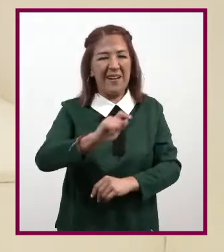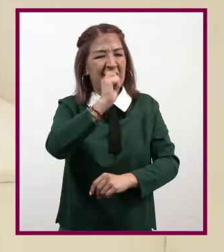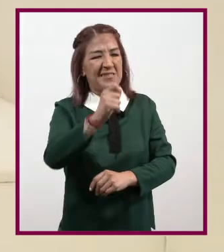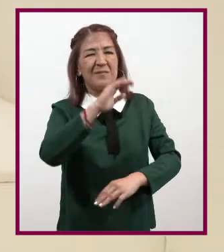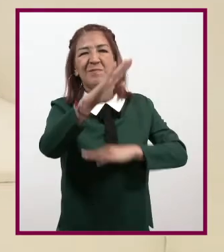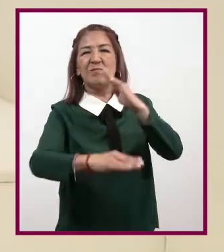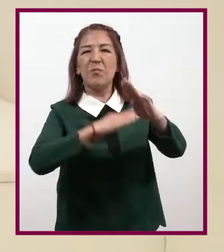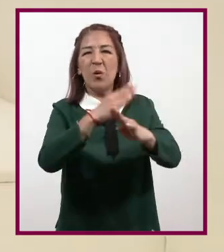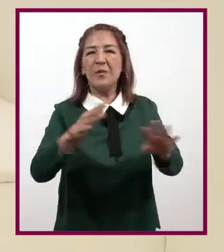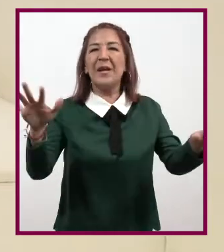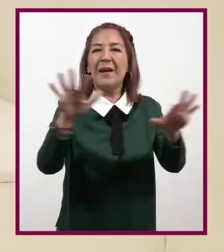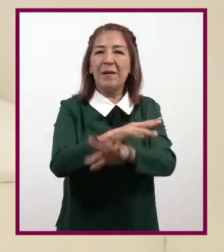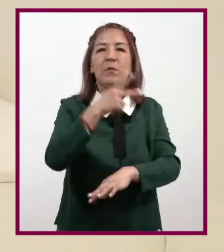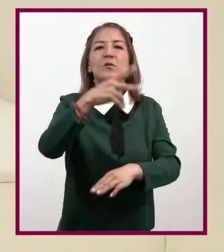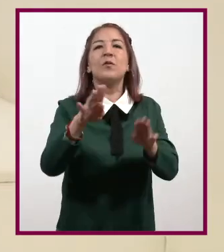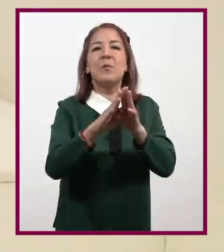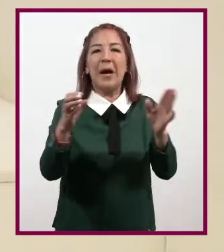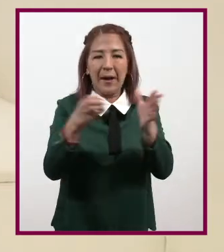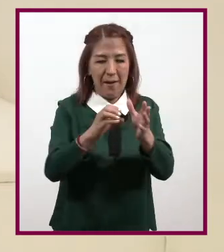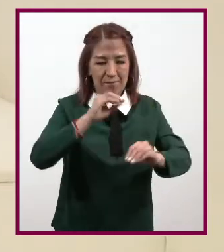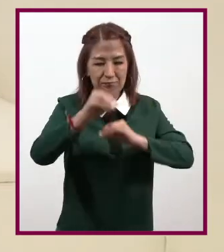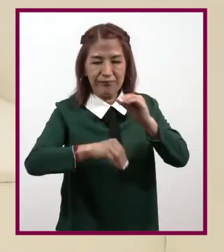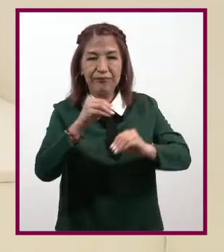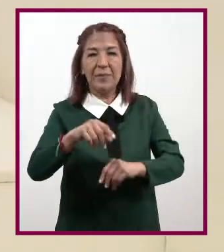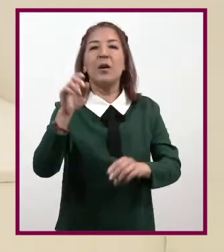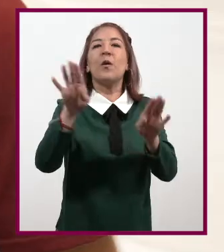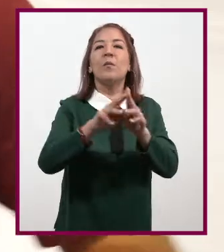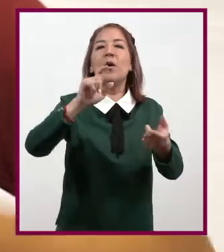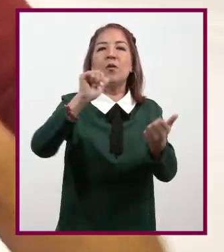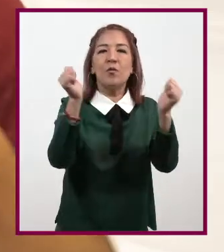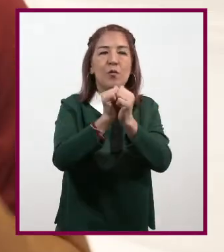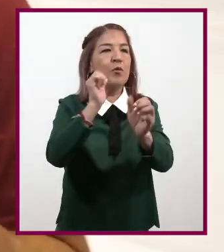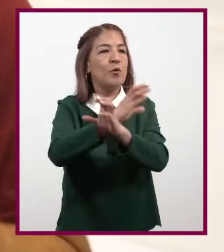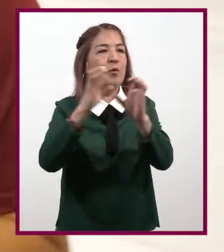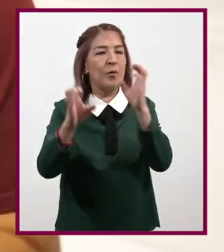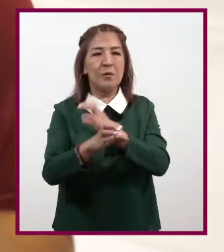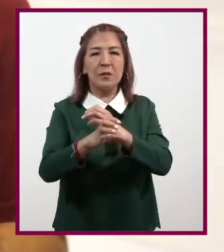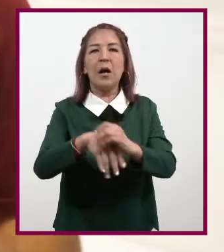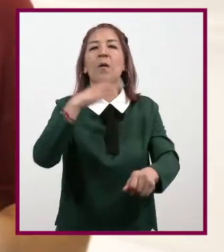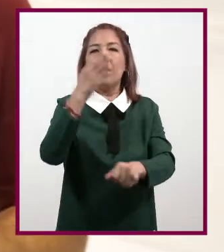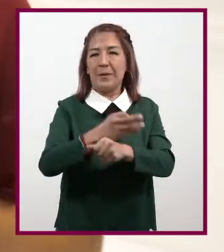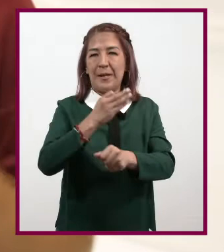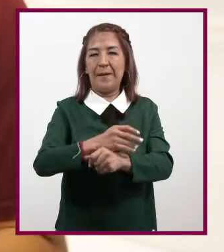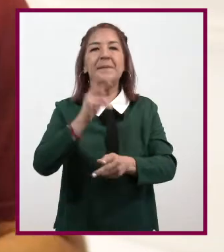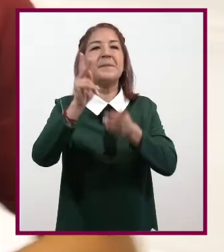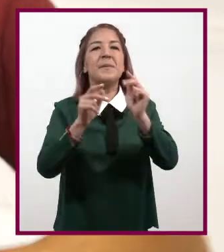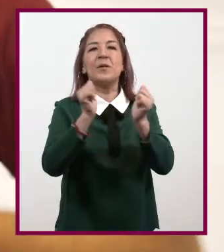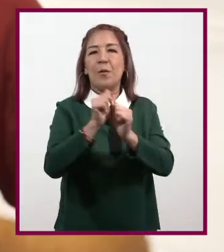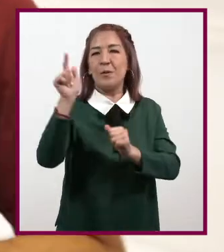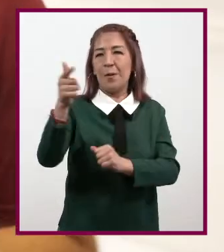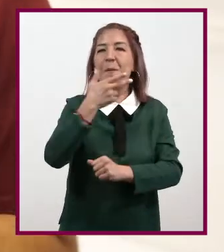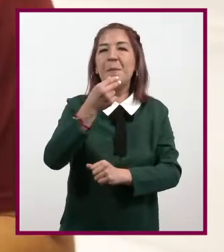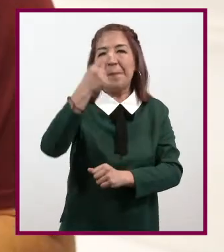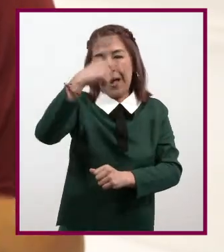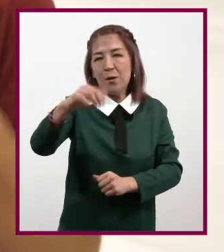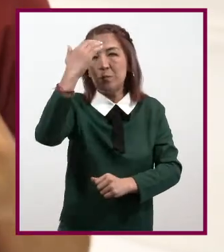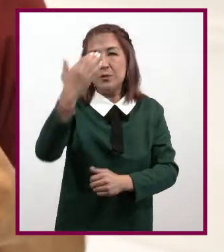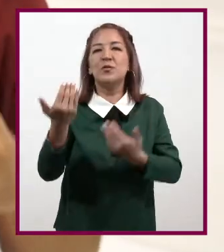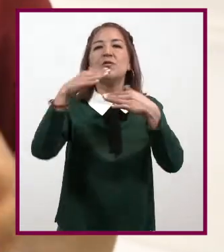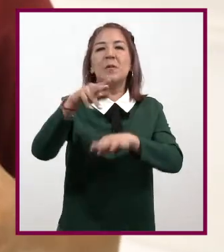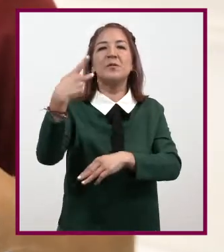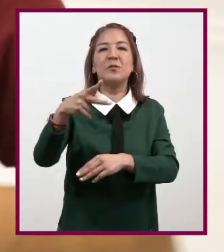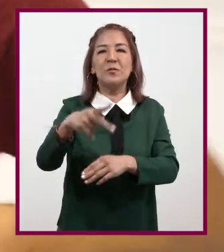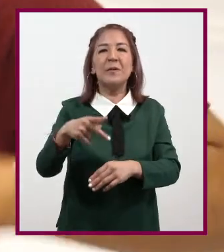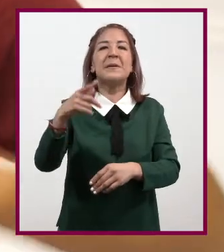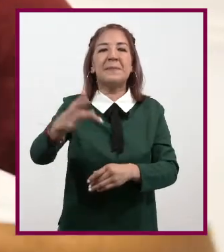su obra es una especie de cartografía mental hecha a partir de signos. ¿Qué les parece si nos vamos a platicar con Éric para conocer más sobre los sistemas